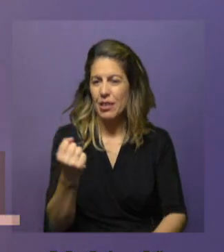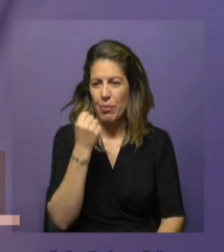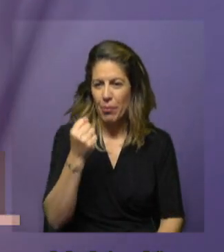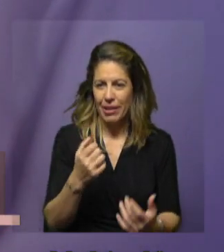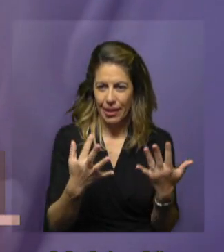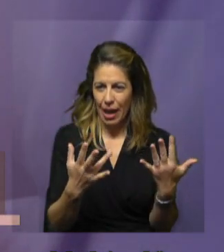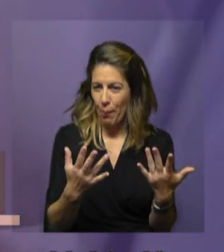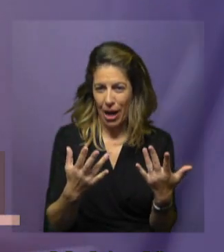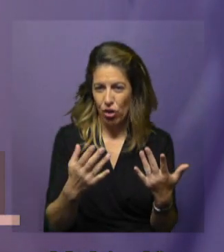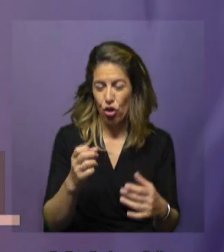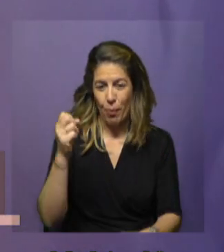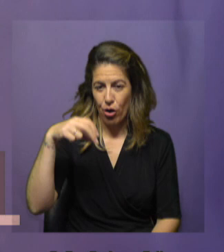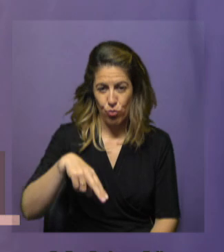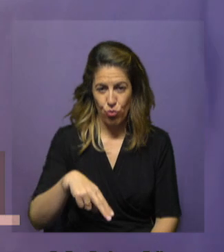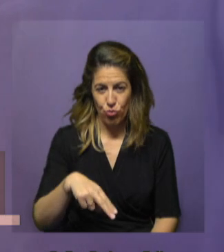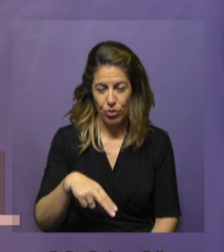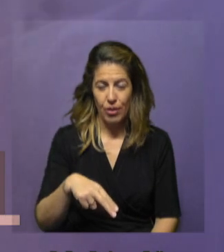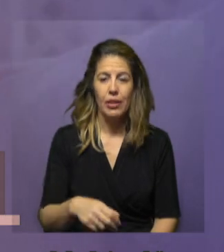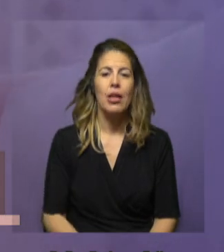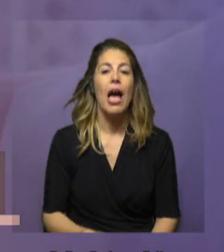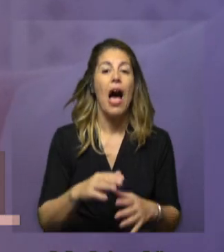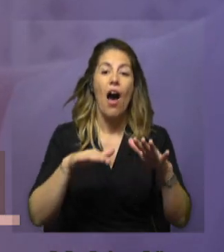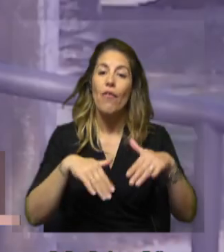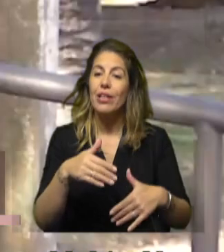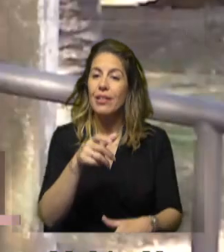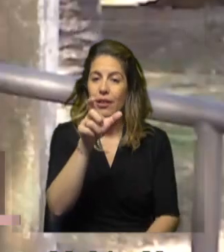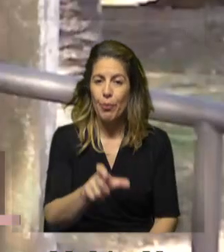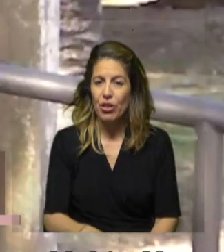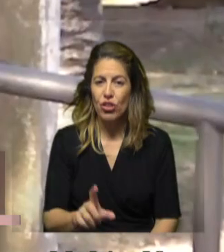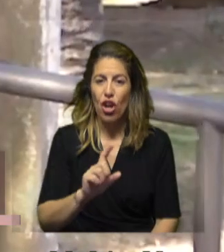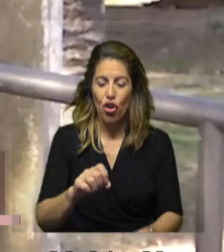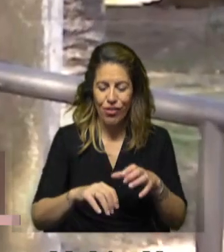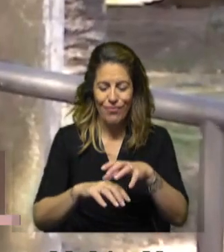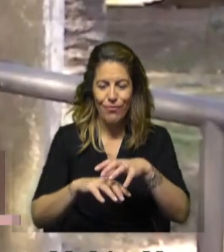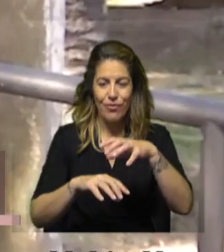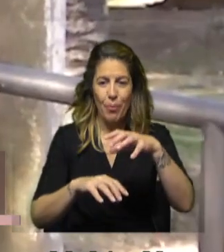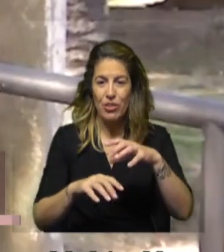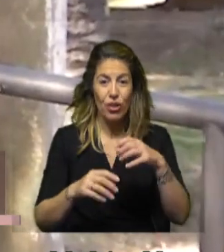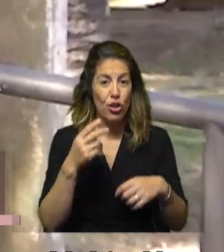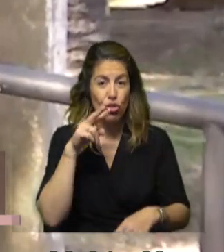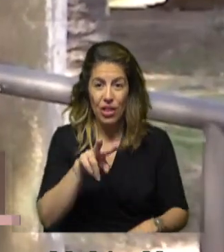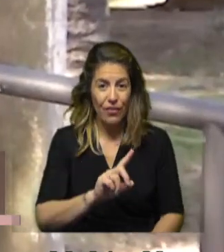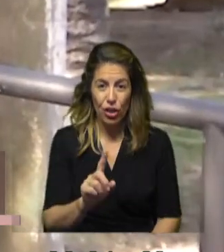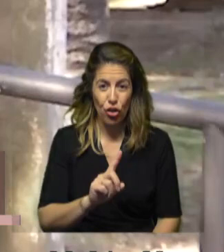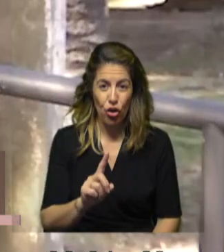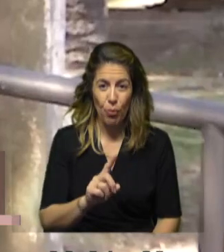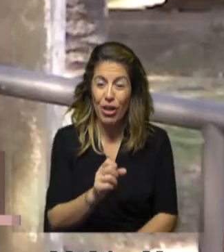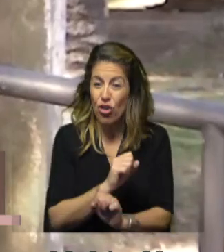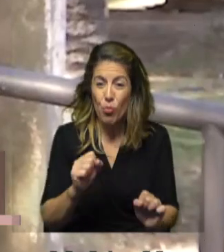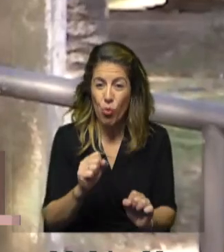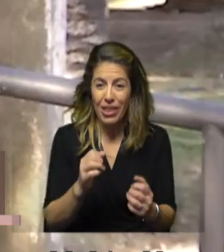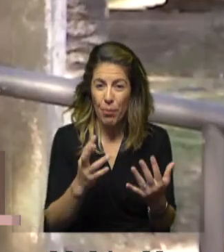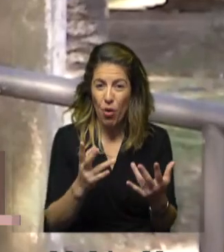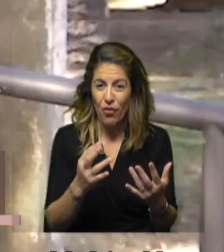eso es lo más típico, digamos. Y muchas veces el paciente, aunque no tenga una inflamación que se vea demasiado, no puede mover las